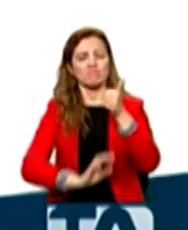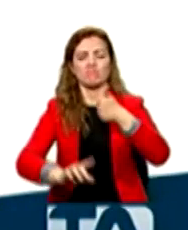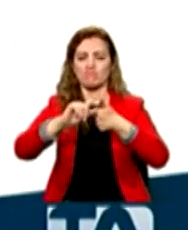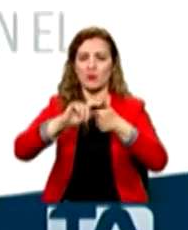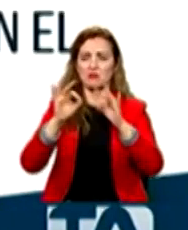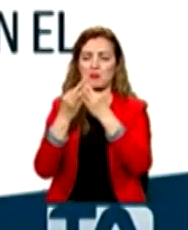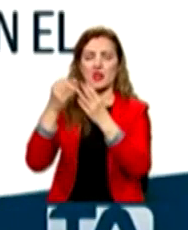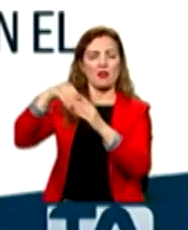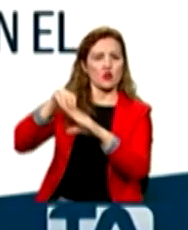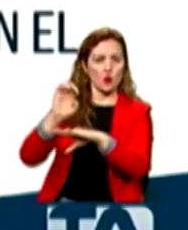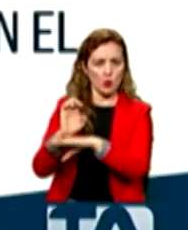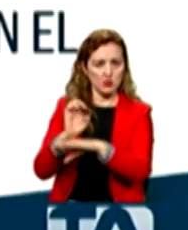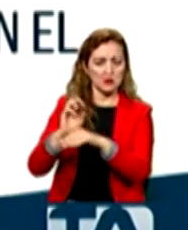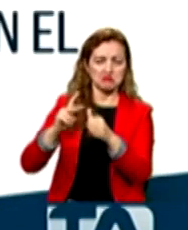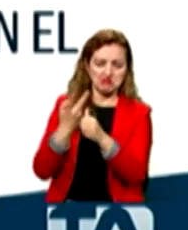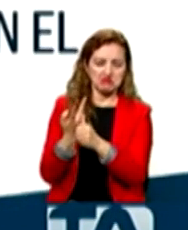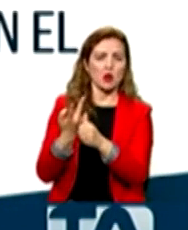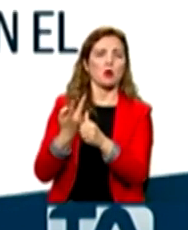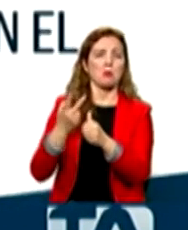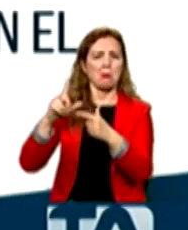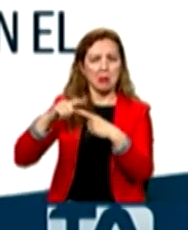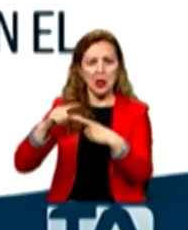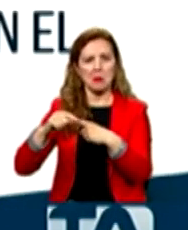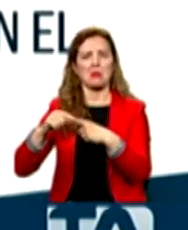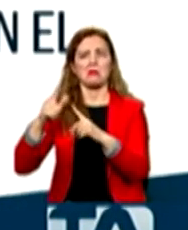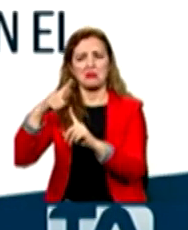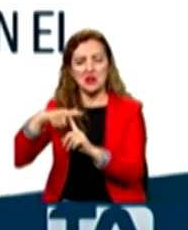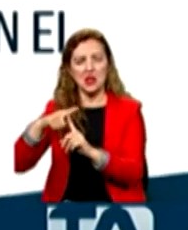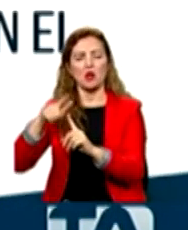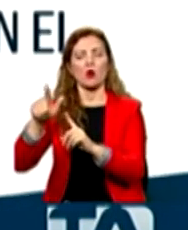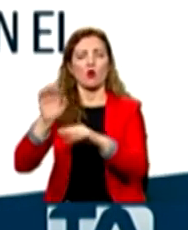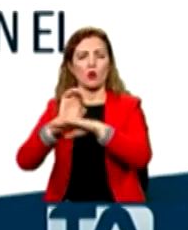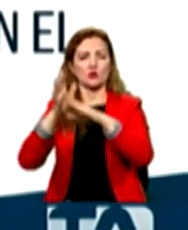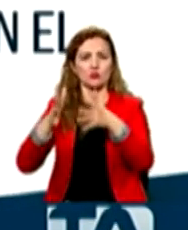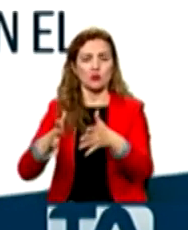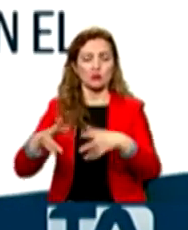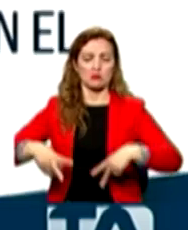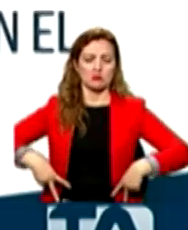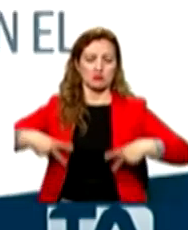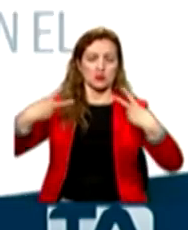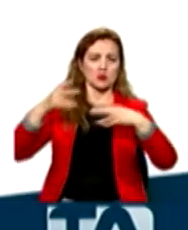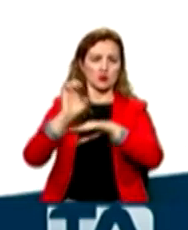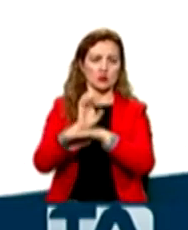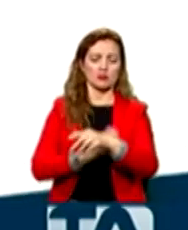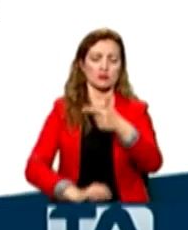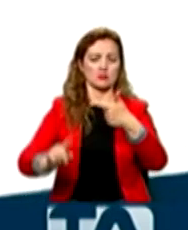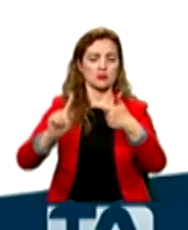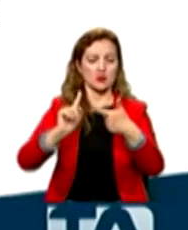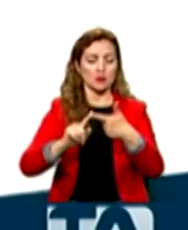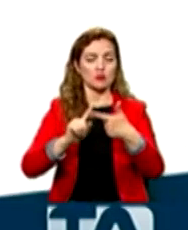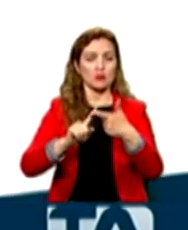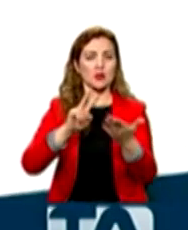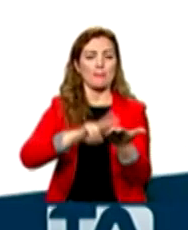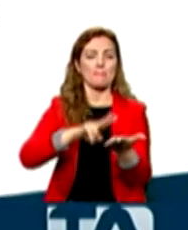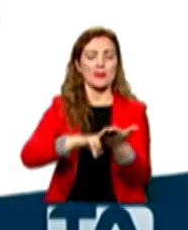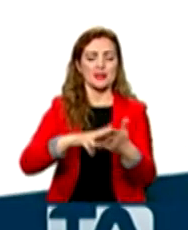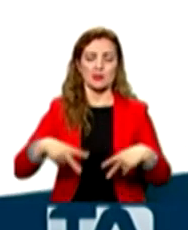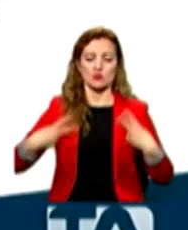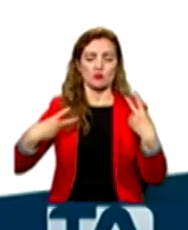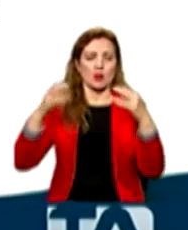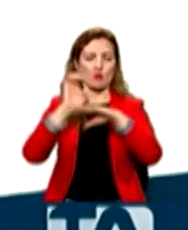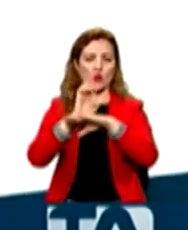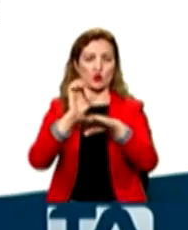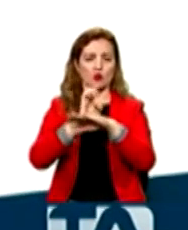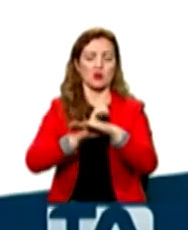vínculos familiares hasta el segundo grado de consanguinidad o afinidad con ecuatorianos que residan en el país. Poseer una visa de residencia en el